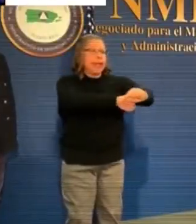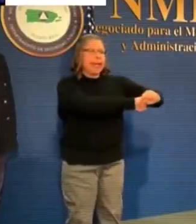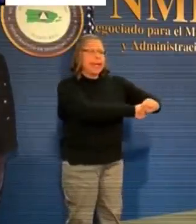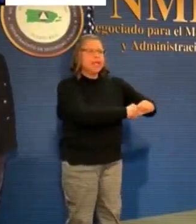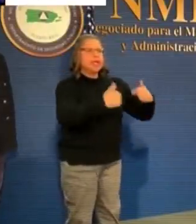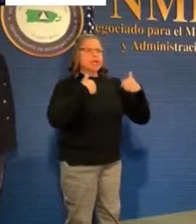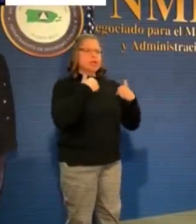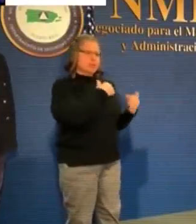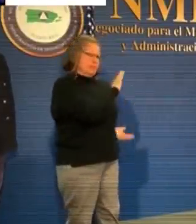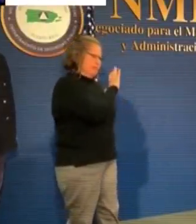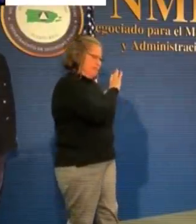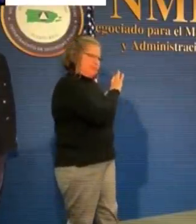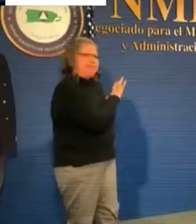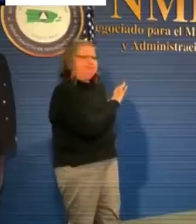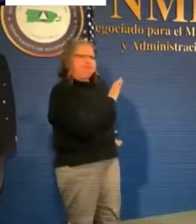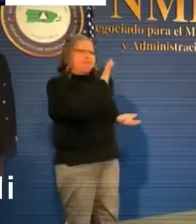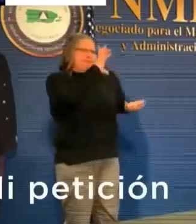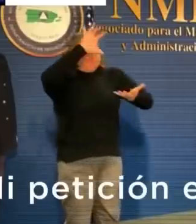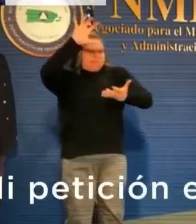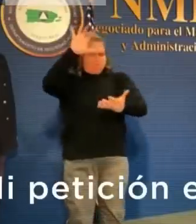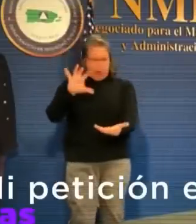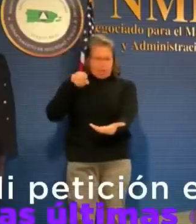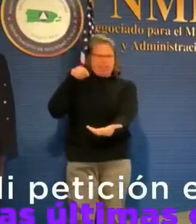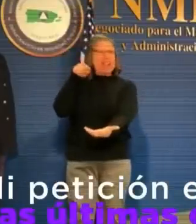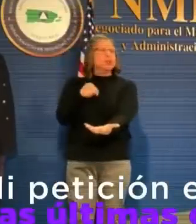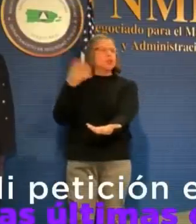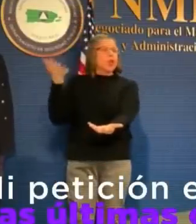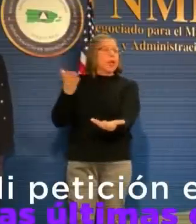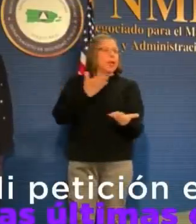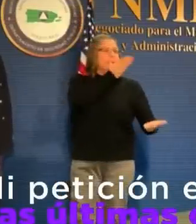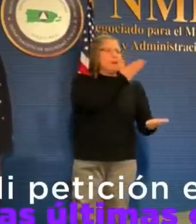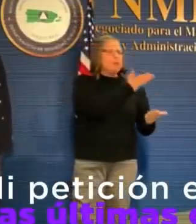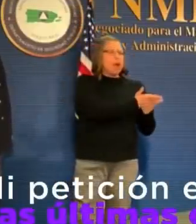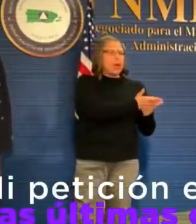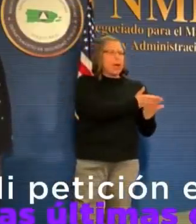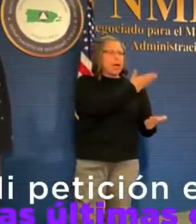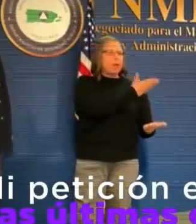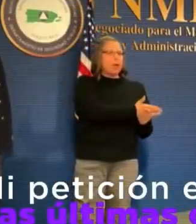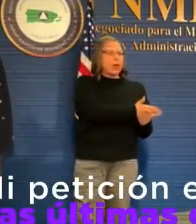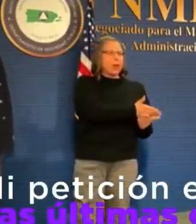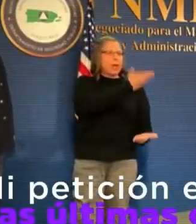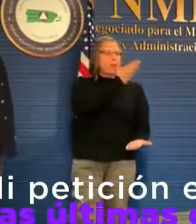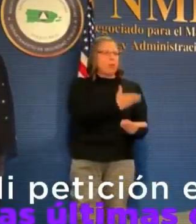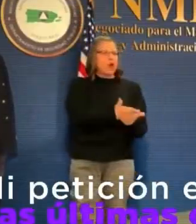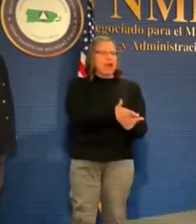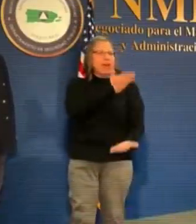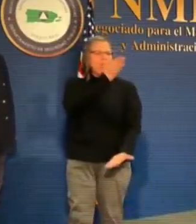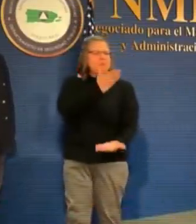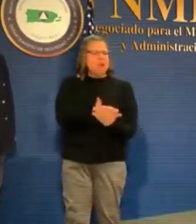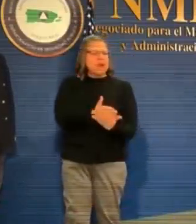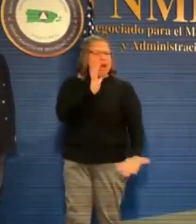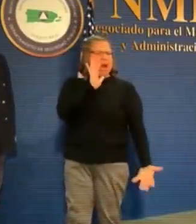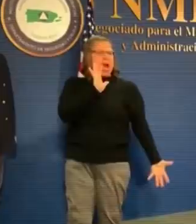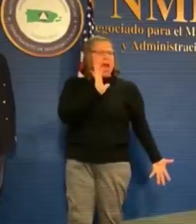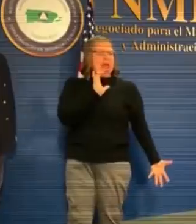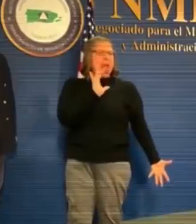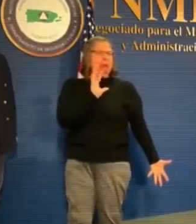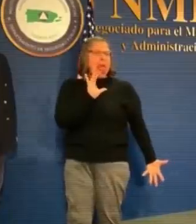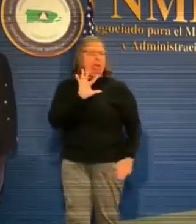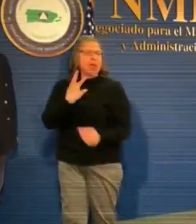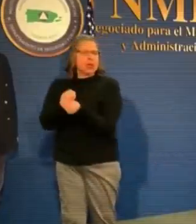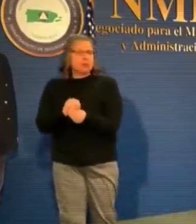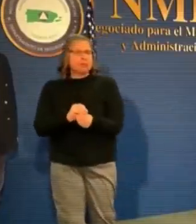hecho algo incorrecto que no esté aquí, mi petición es que se llegue hasta las últimas consecuencias, que